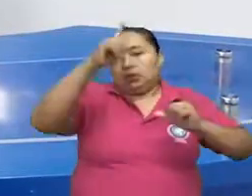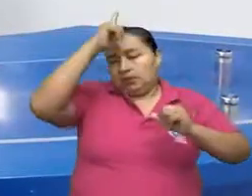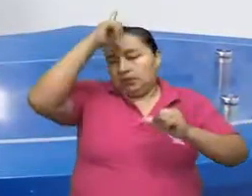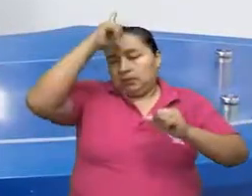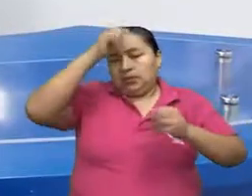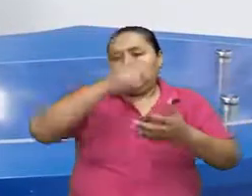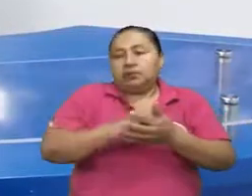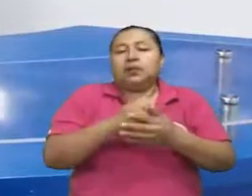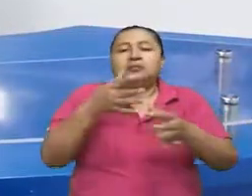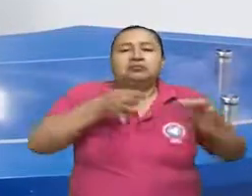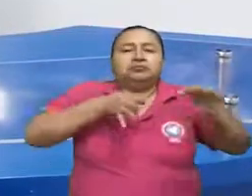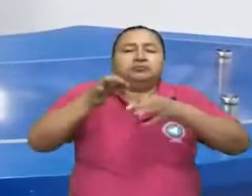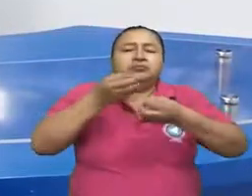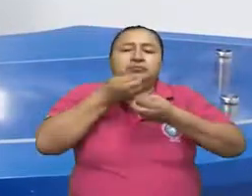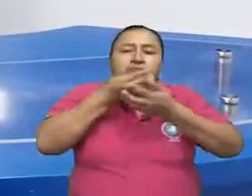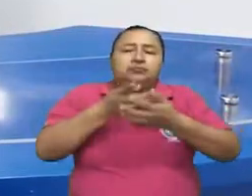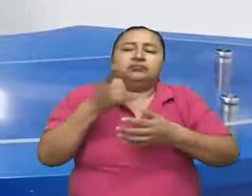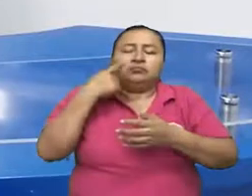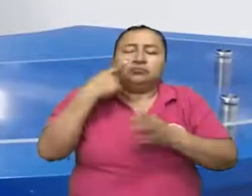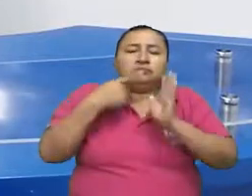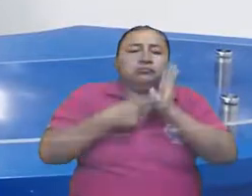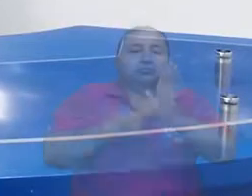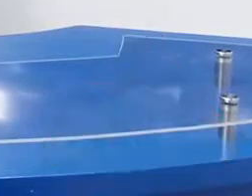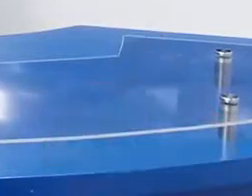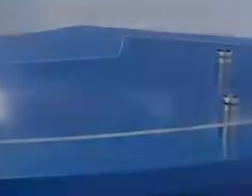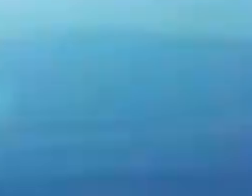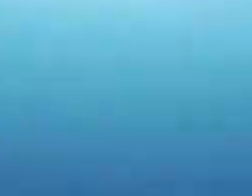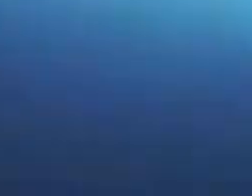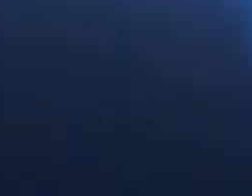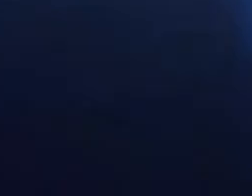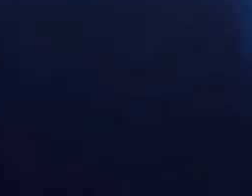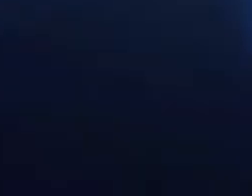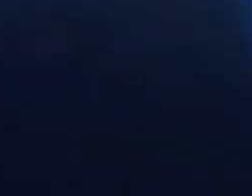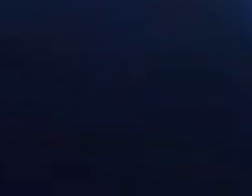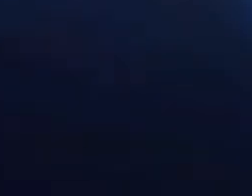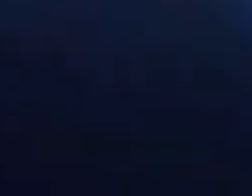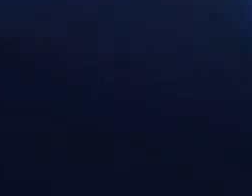Nicaragua-Alemania. Los detalles se los presentamos a continuación.